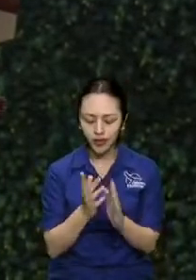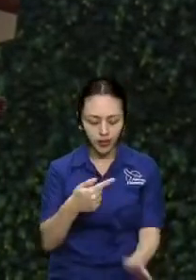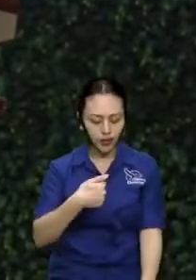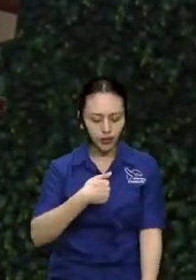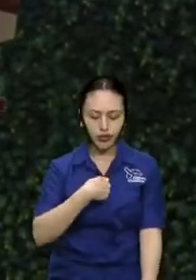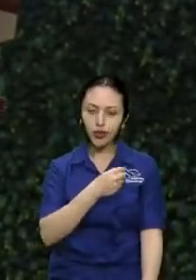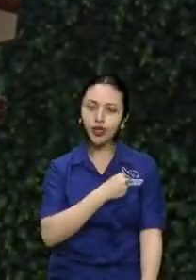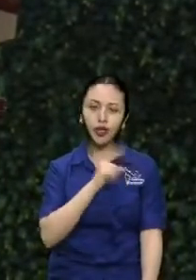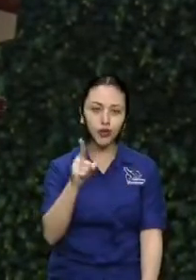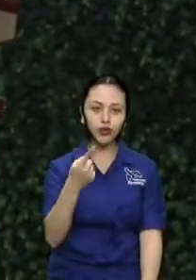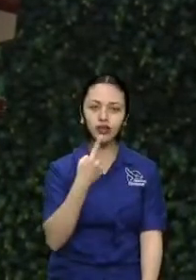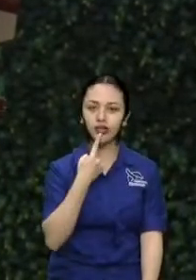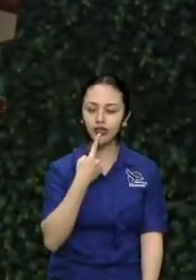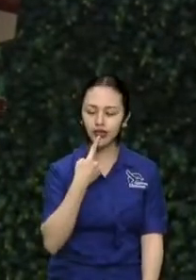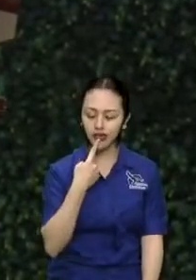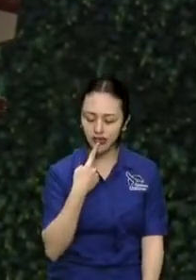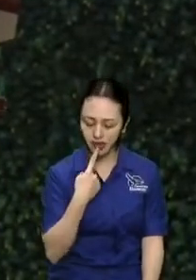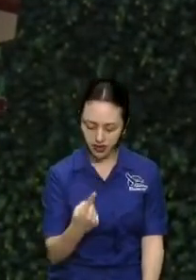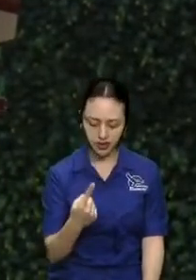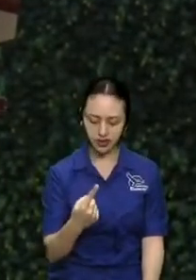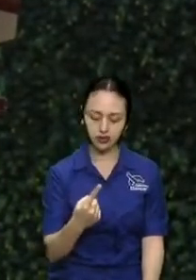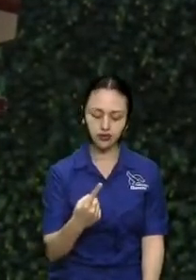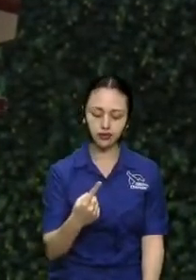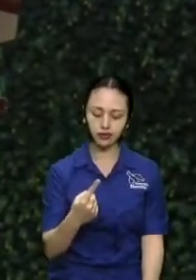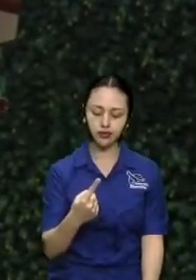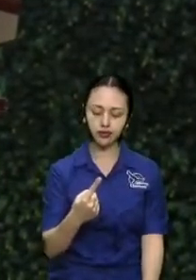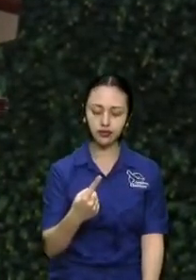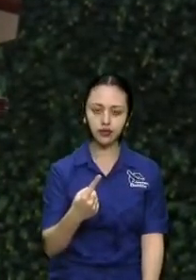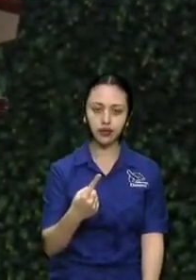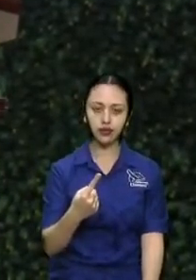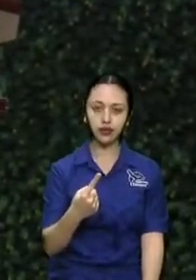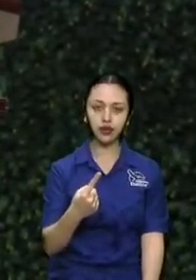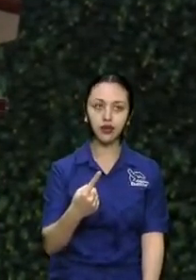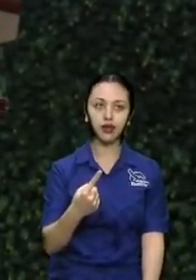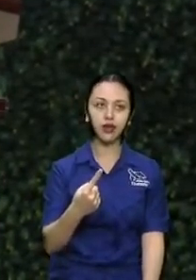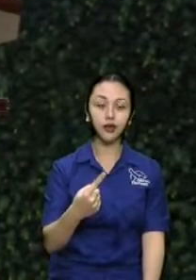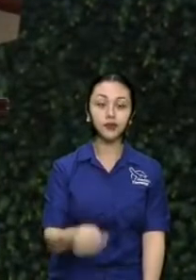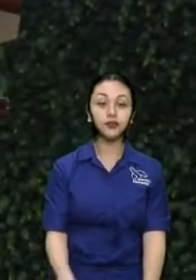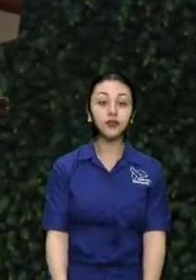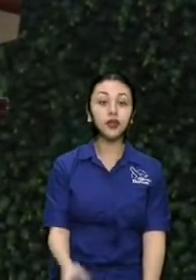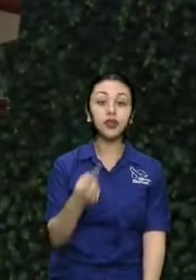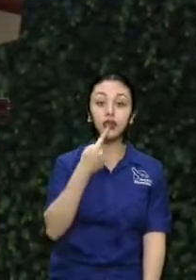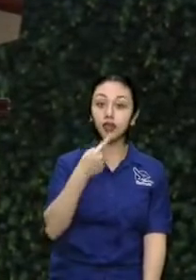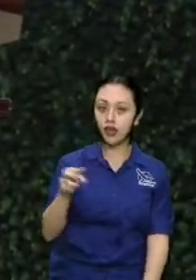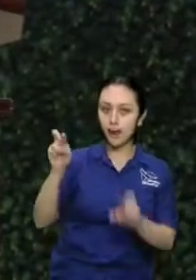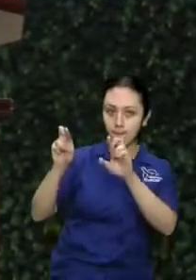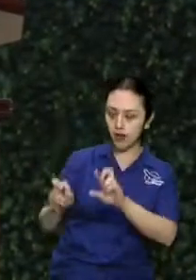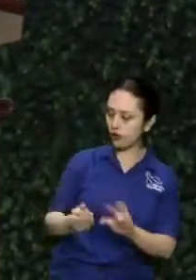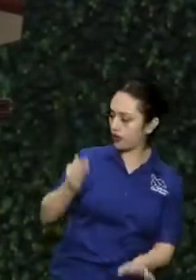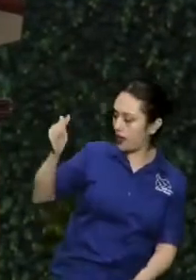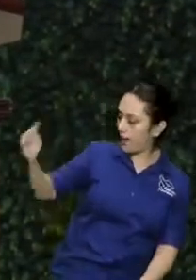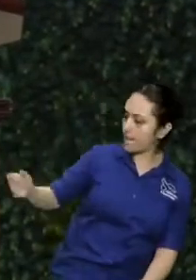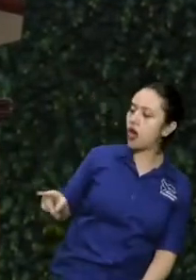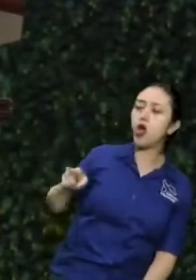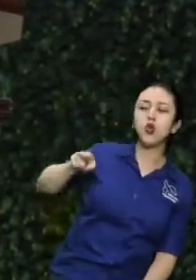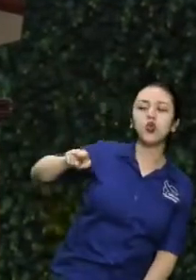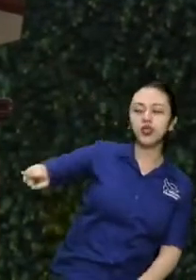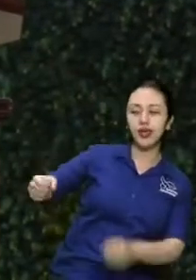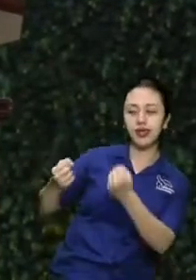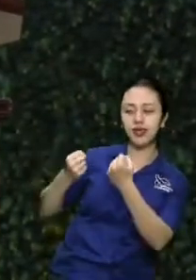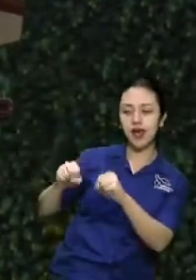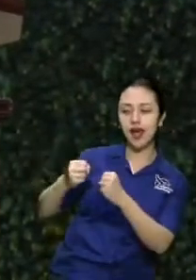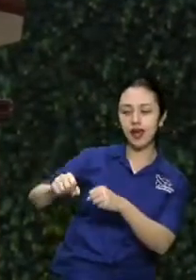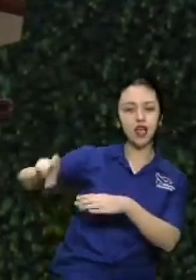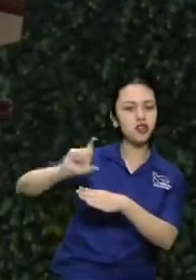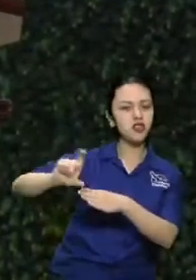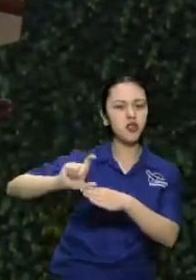boca y que se oiga su poderosa voz, el que tiene la par y dígale, usted está destinado a hacer grandes cosas.